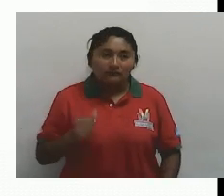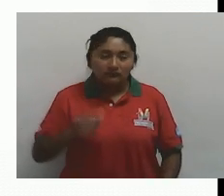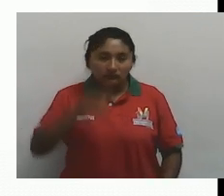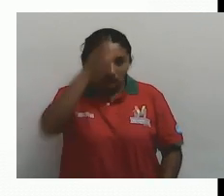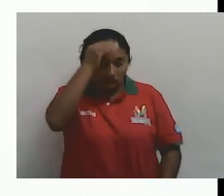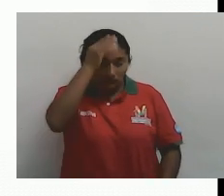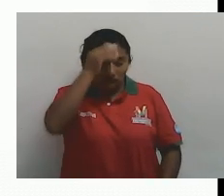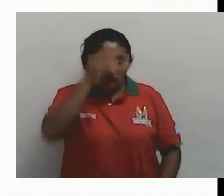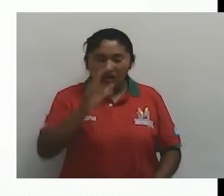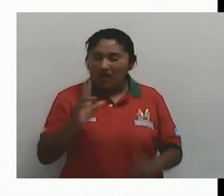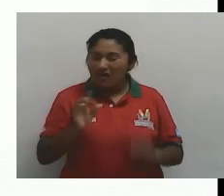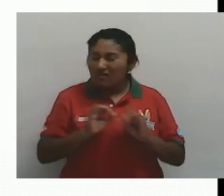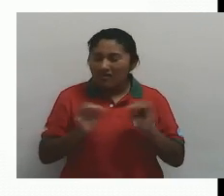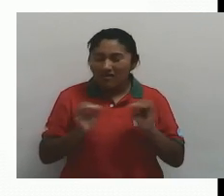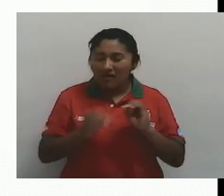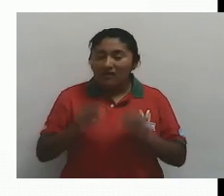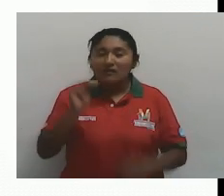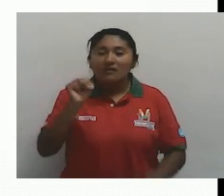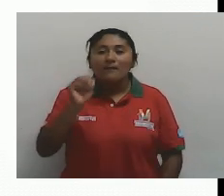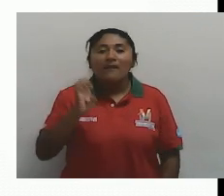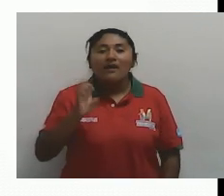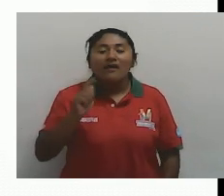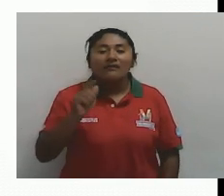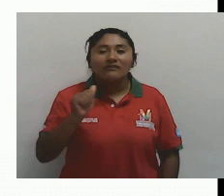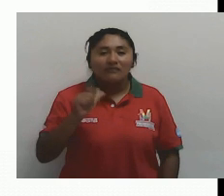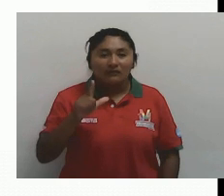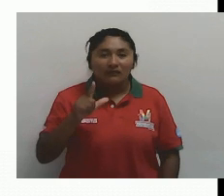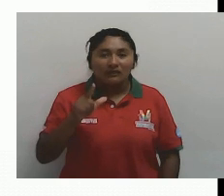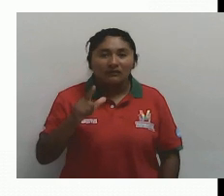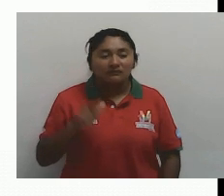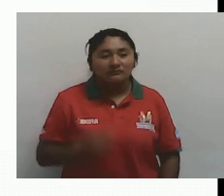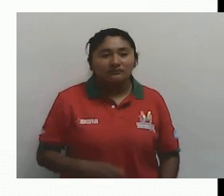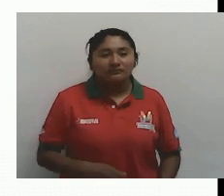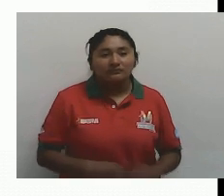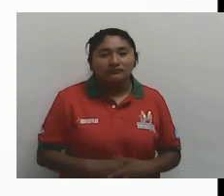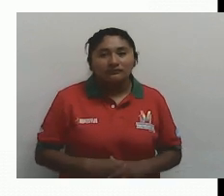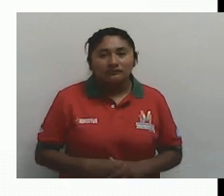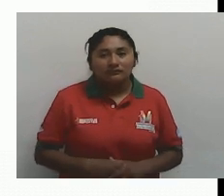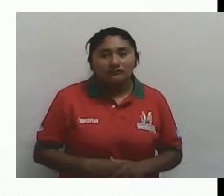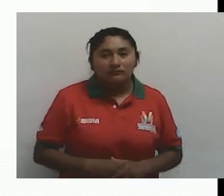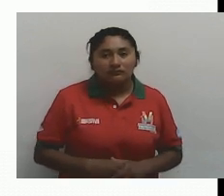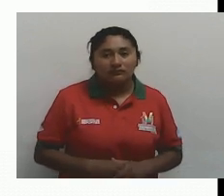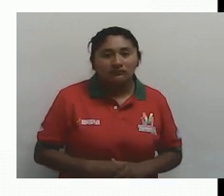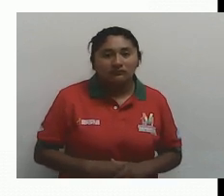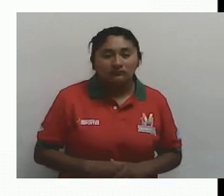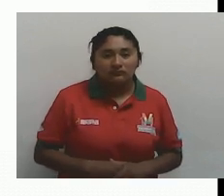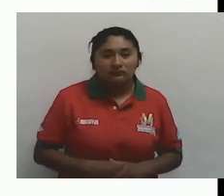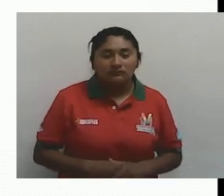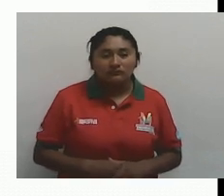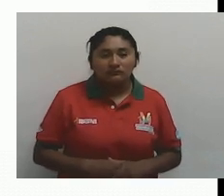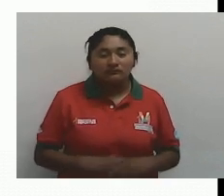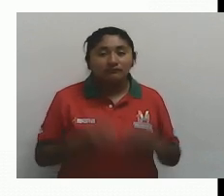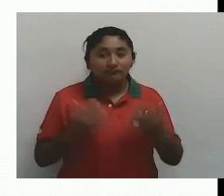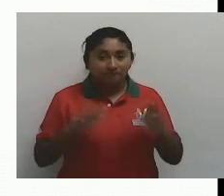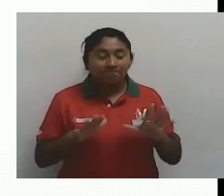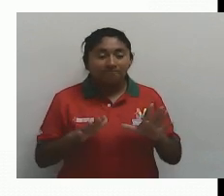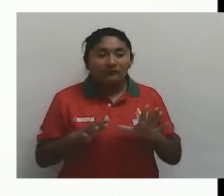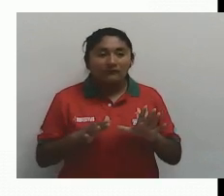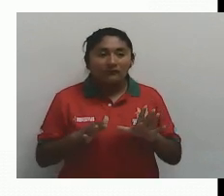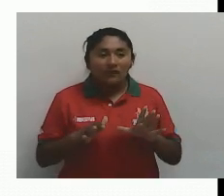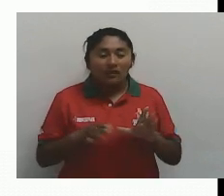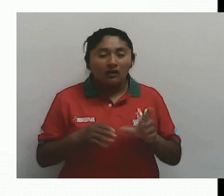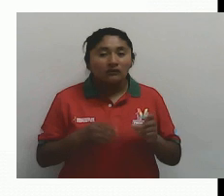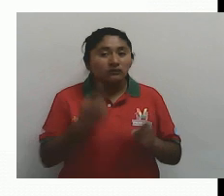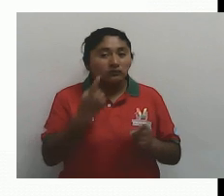no entienden el por qué. Y muchas veces me dicen, pero no se ve el cierre, pero eso no interesa. Ya si un oficial, un juez